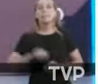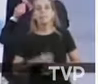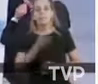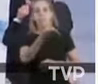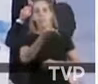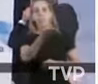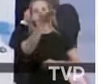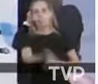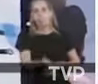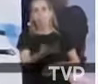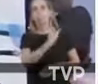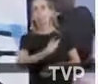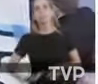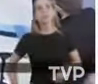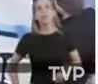Gobernadora de Río Negro.